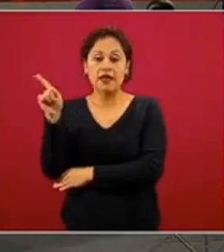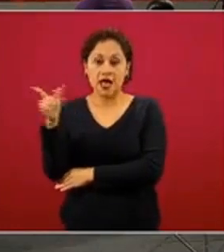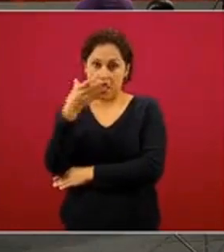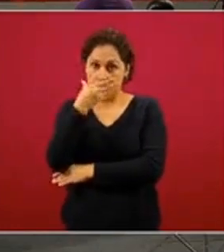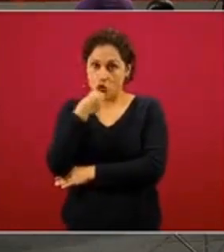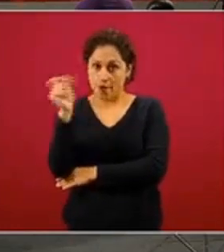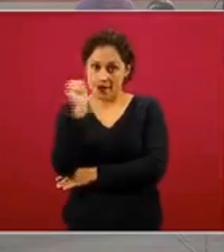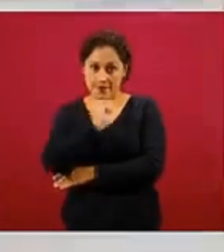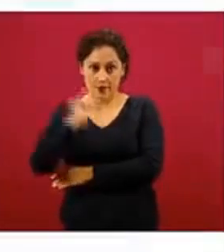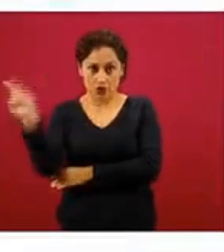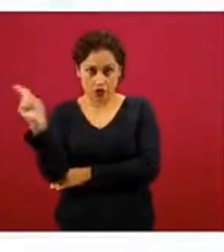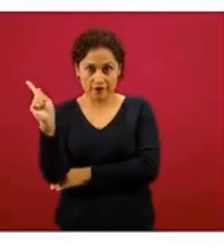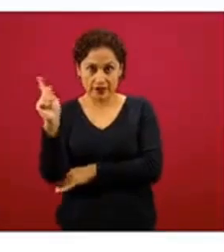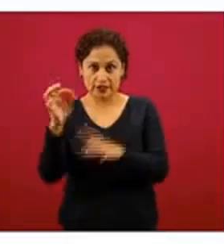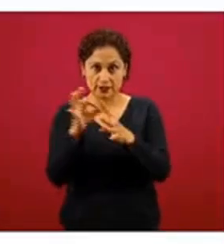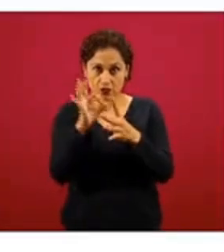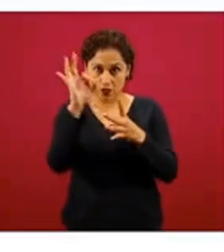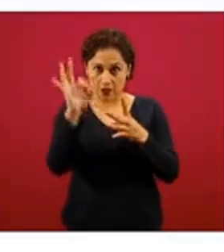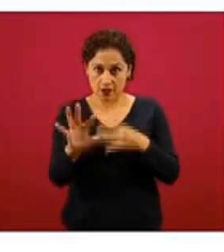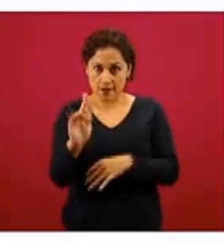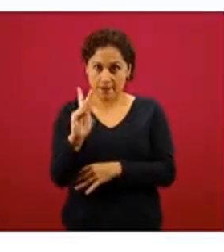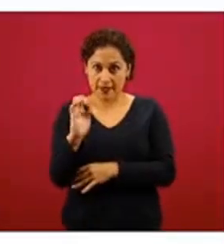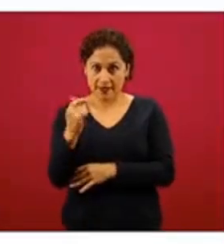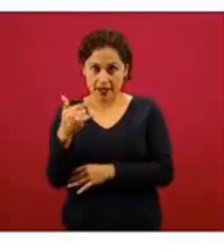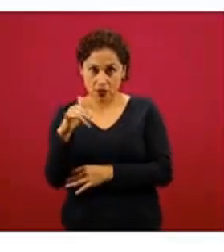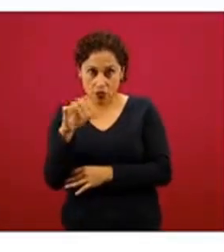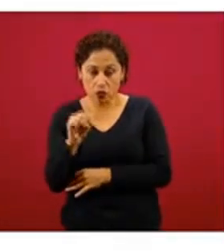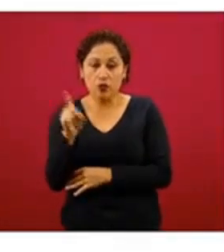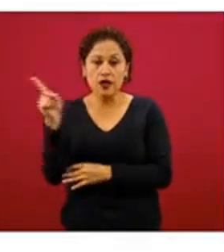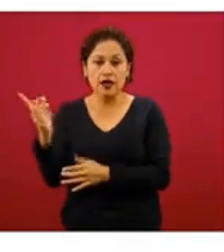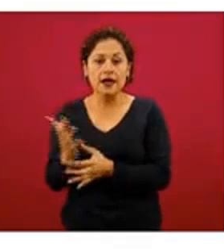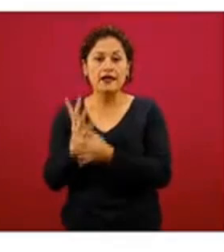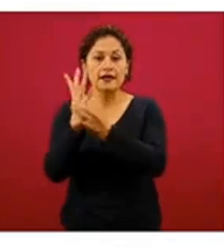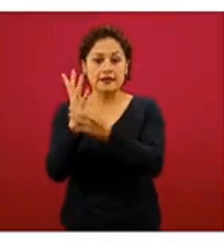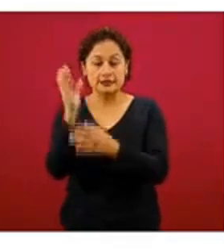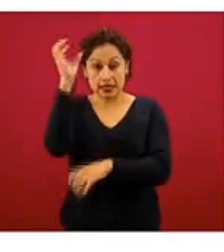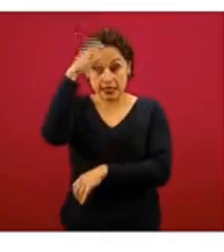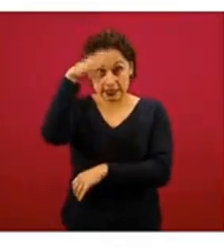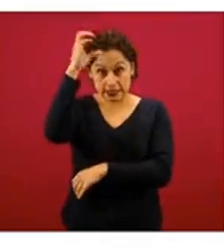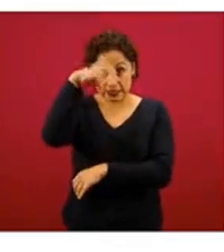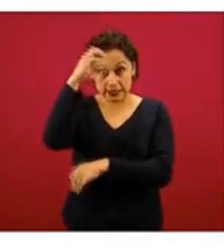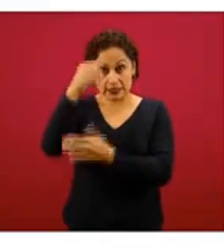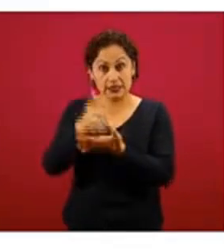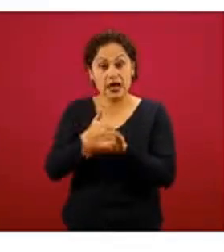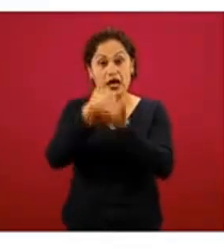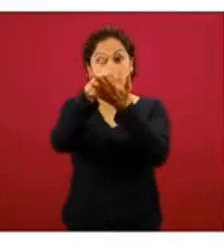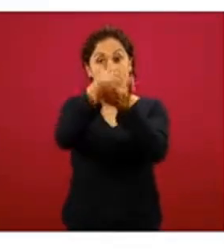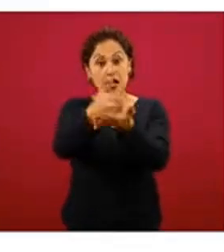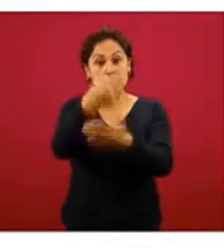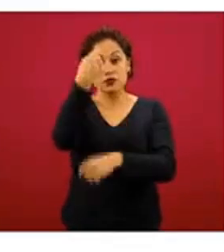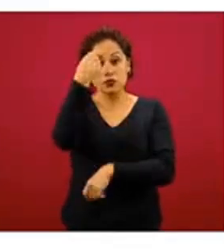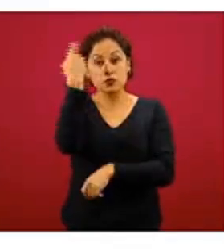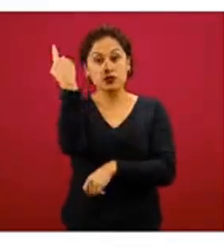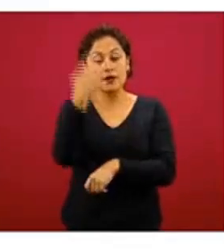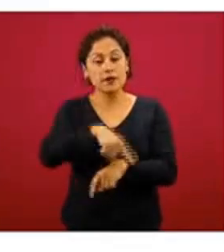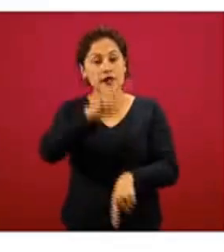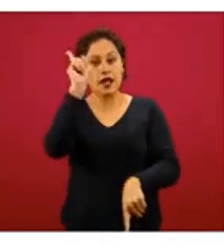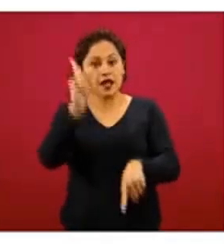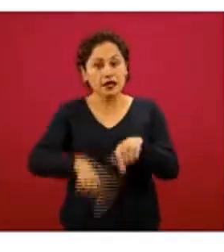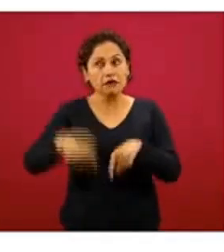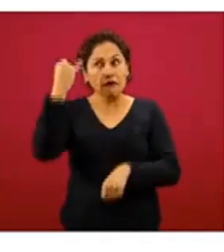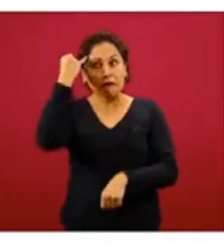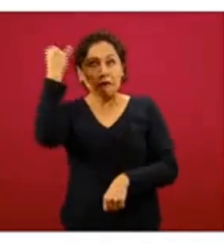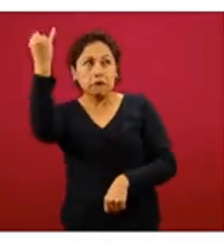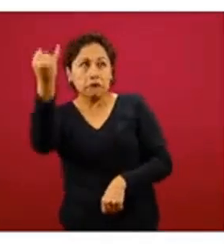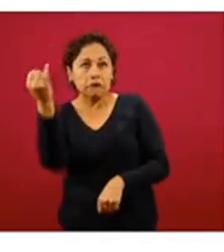señala que la ciencia es el gran antídoto contra el veneno del entusiasmo y la superstición. Si bien